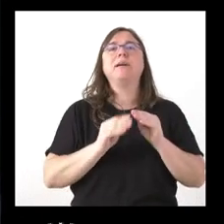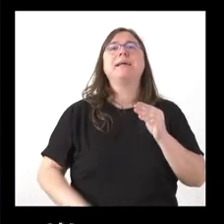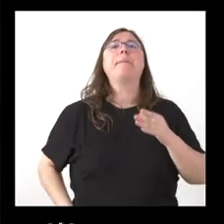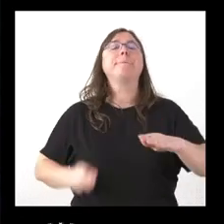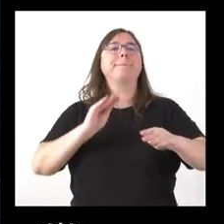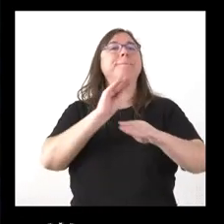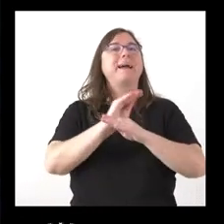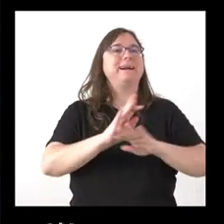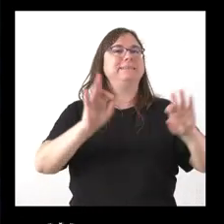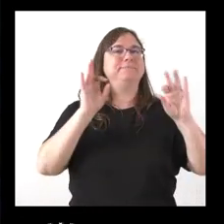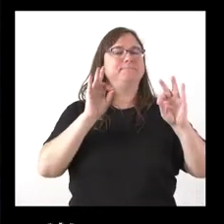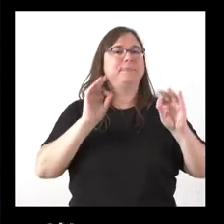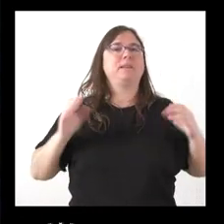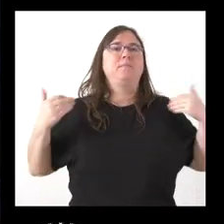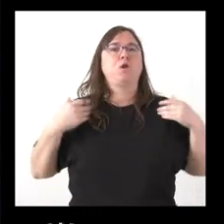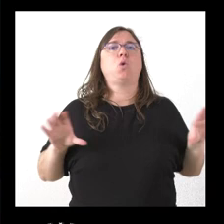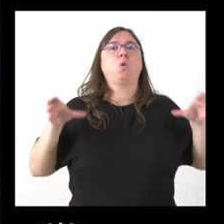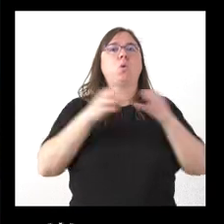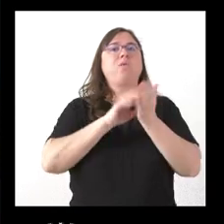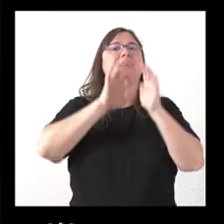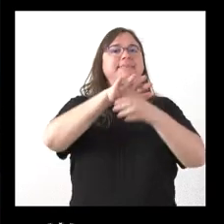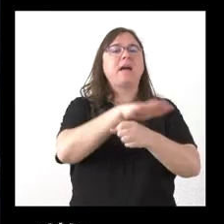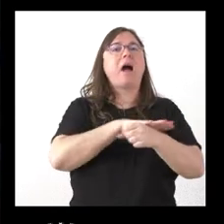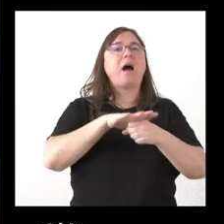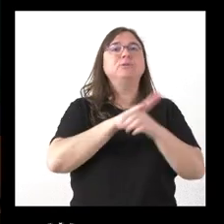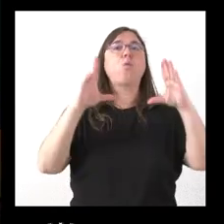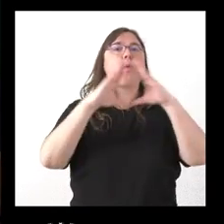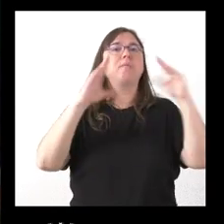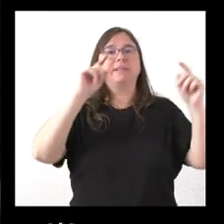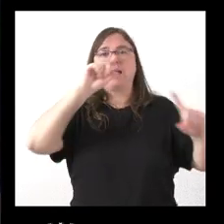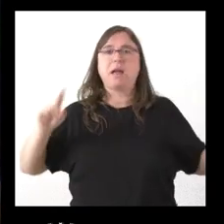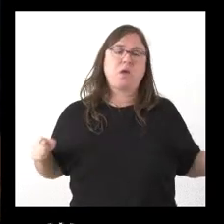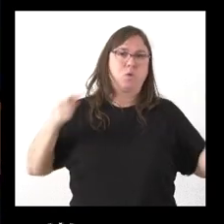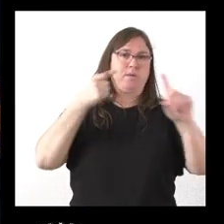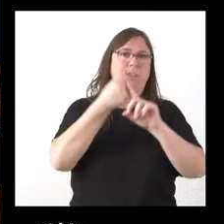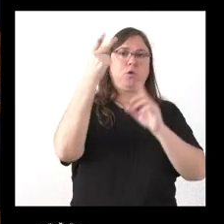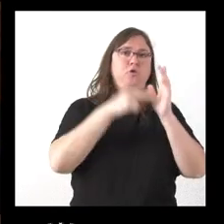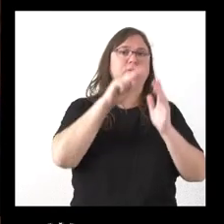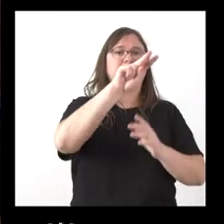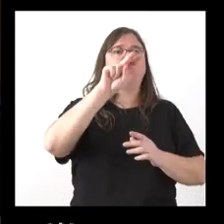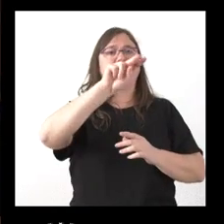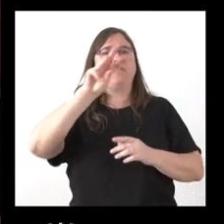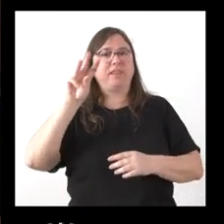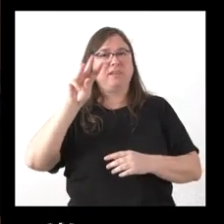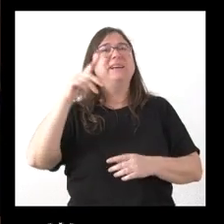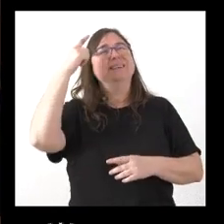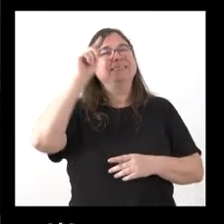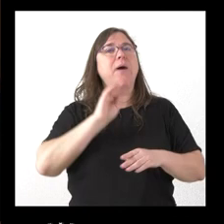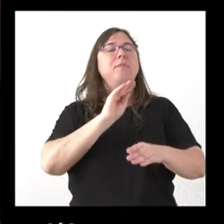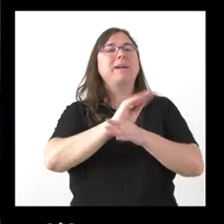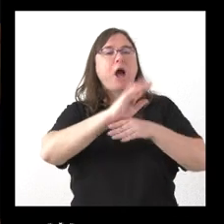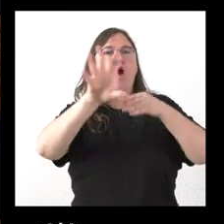becas correspondientes a la junta de Castilla y León en el ámbito universitario para el curso 22 23 saben ustedes que son becas complementarias